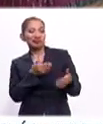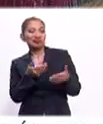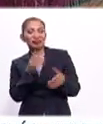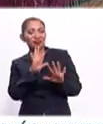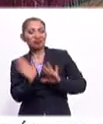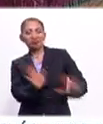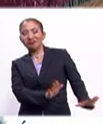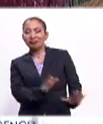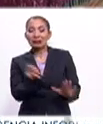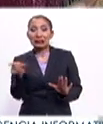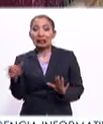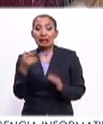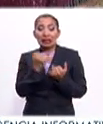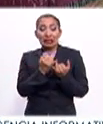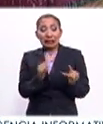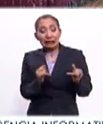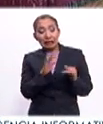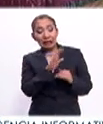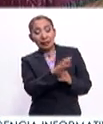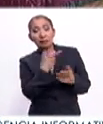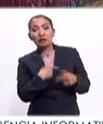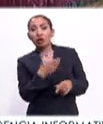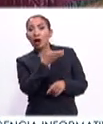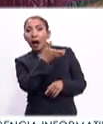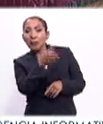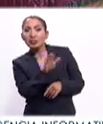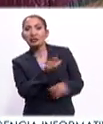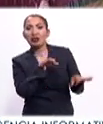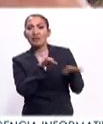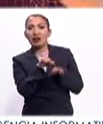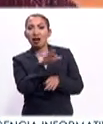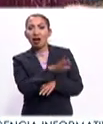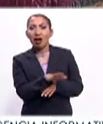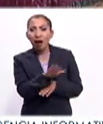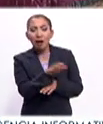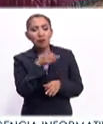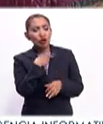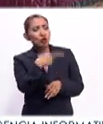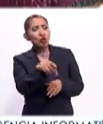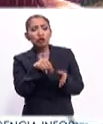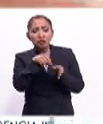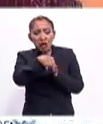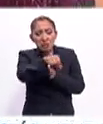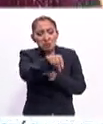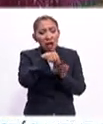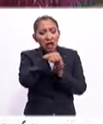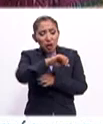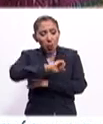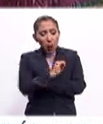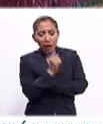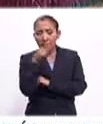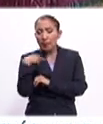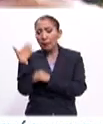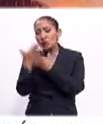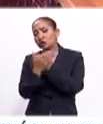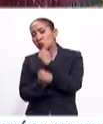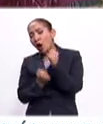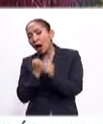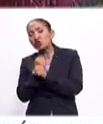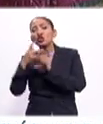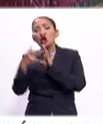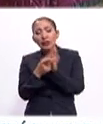¿no? Y esa independencia del campesino que puede sembrar sus semillas, guardarlas para el año